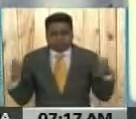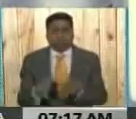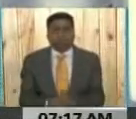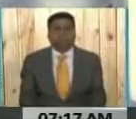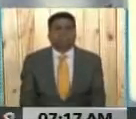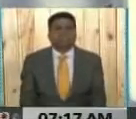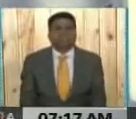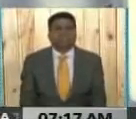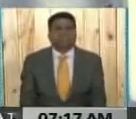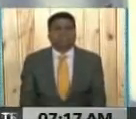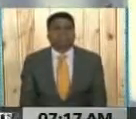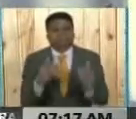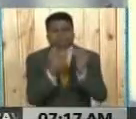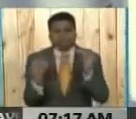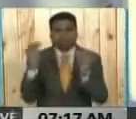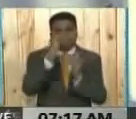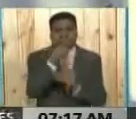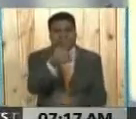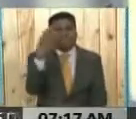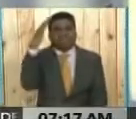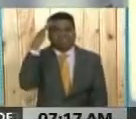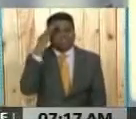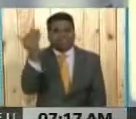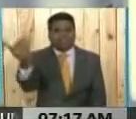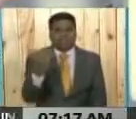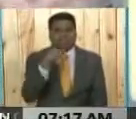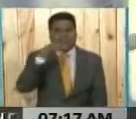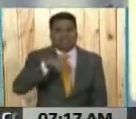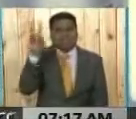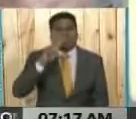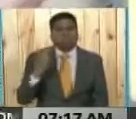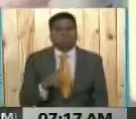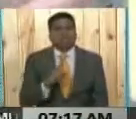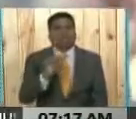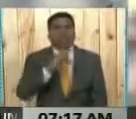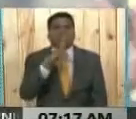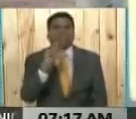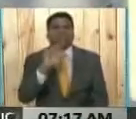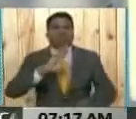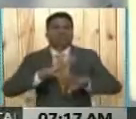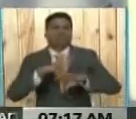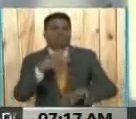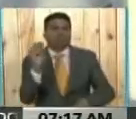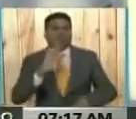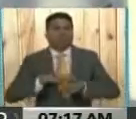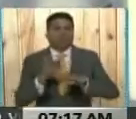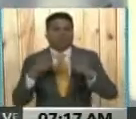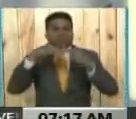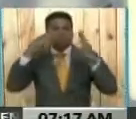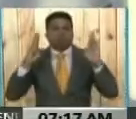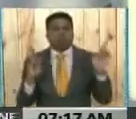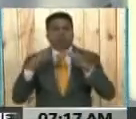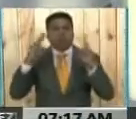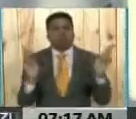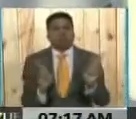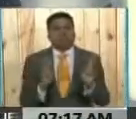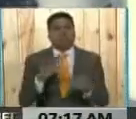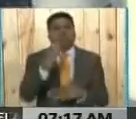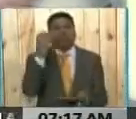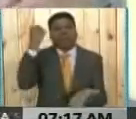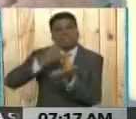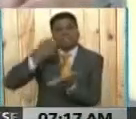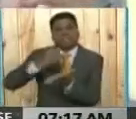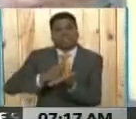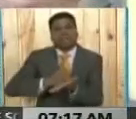garantes de la soberanía. Usted sabe que ha llegado a un país, no porque cruzó un puente, no porque le están sellando un pasaporte, sino